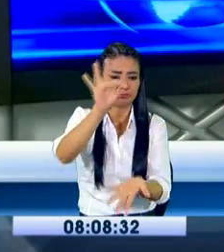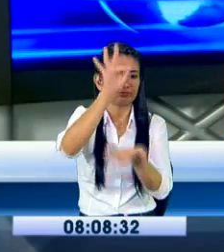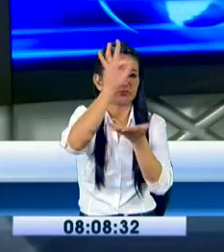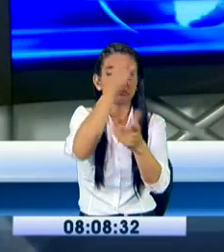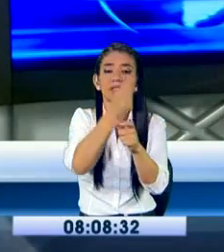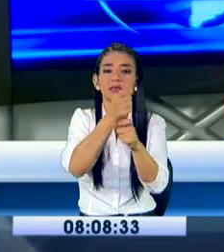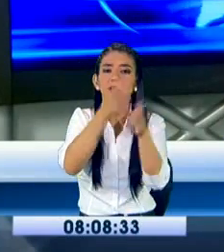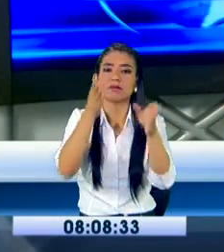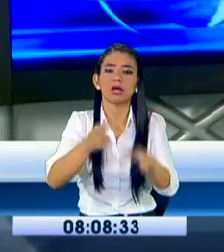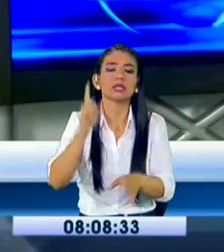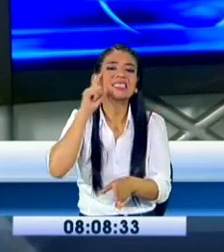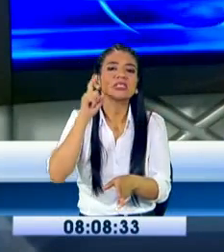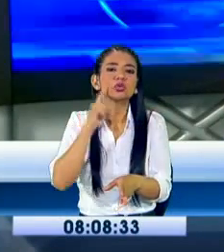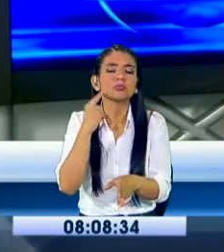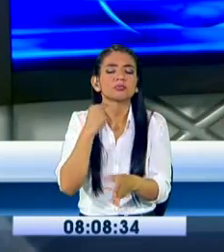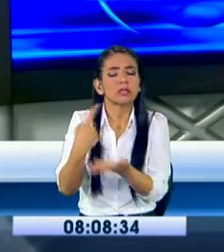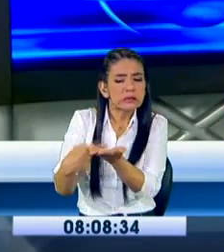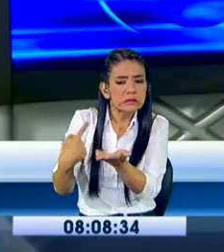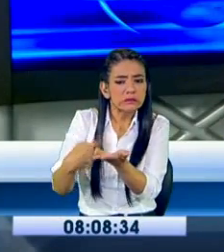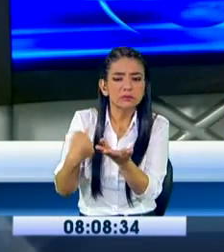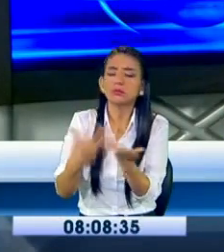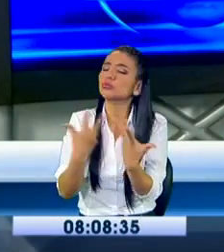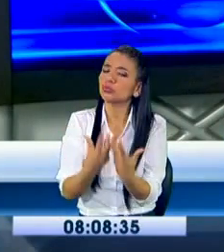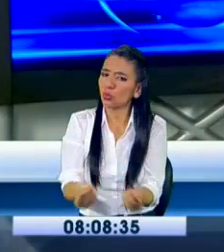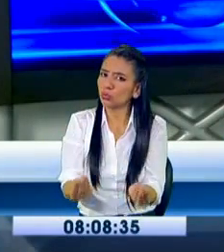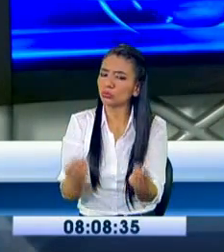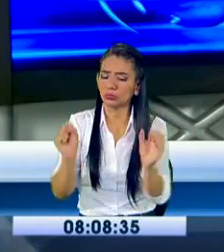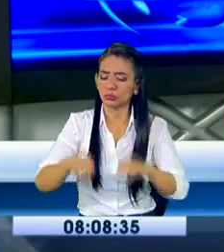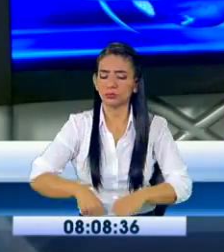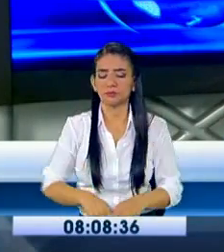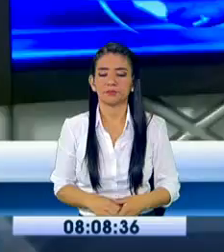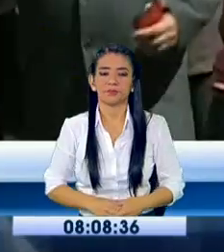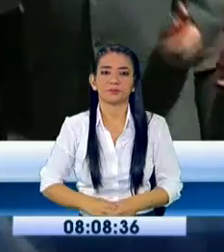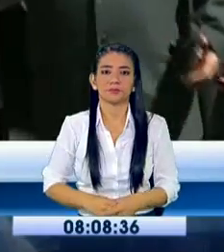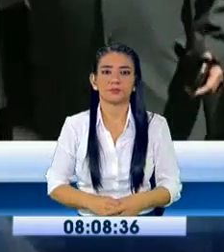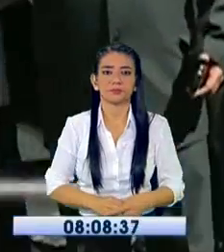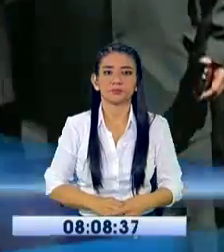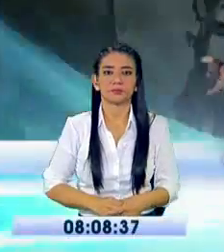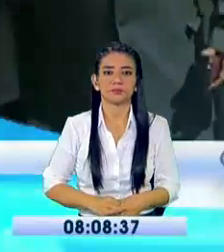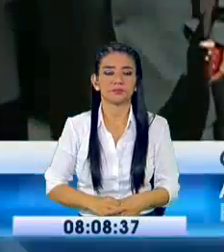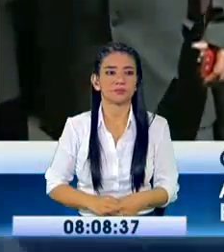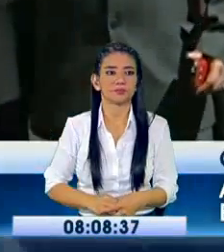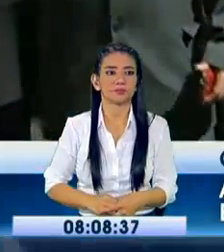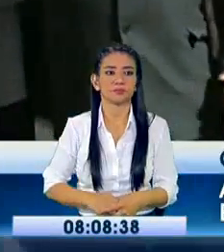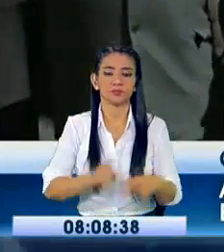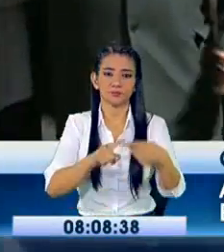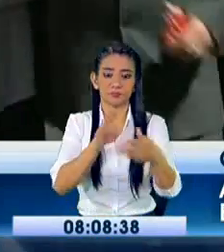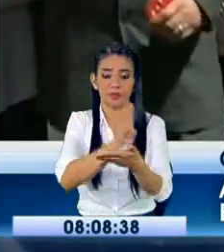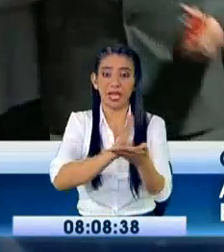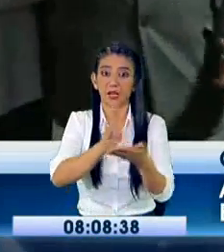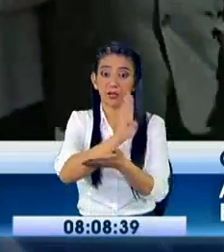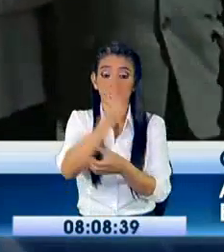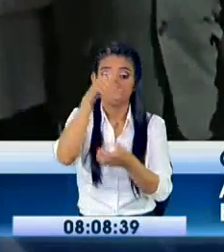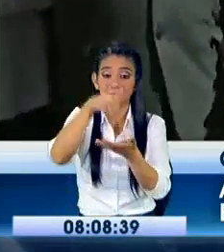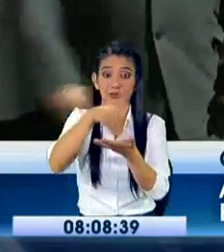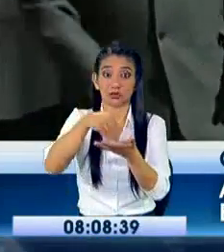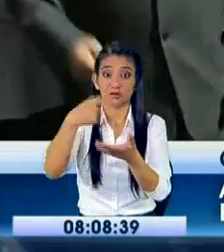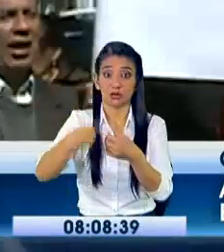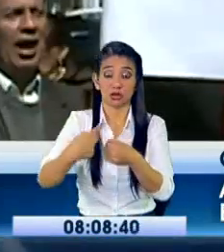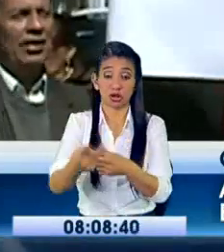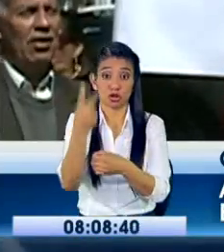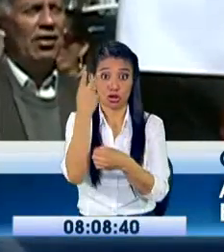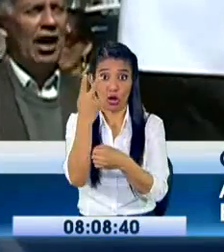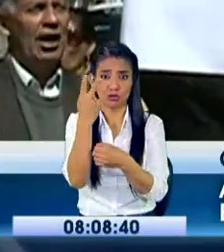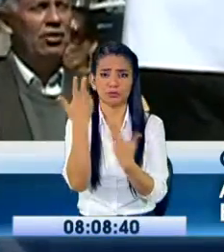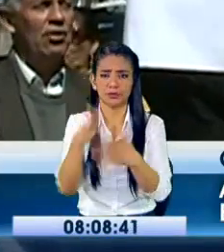que los burdeles sean ubicados en los locales, debajo del puente a desnivel del sector. Te queremos dialogar, ayúdenos a mejorar el